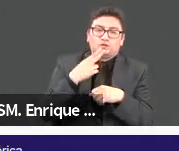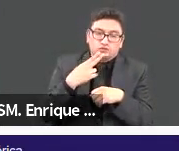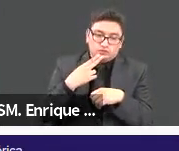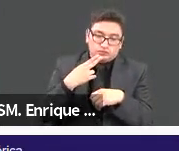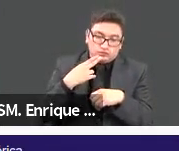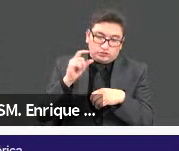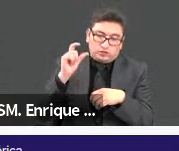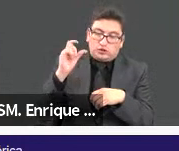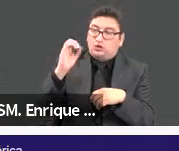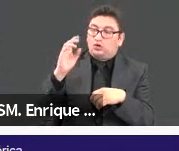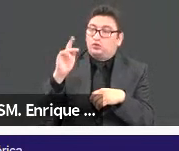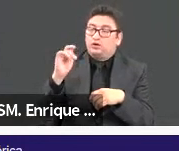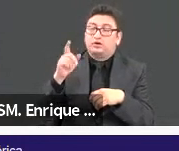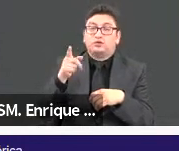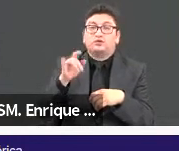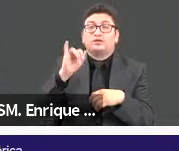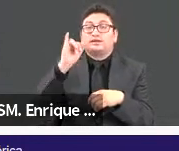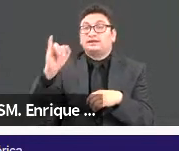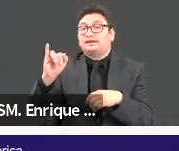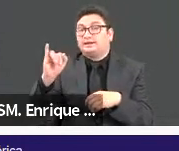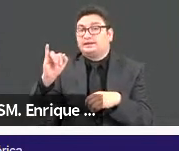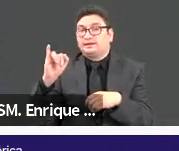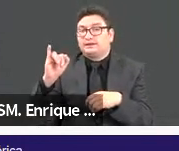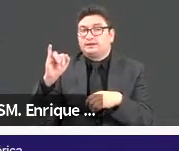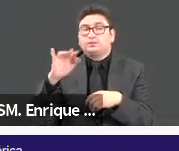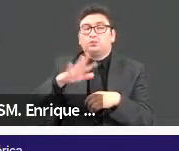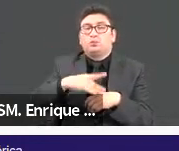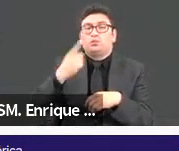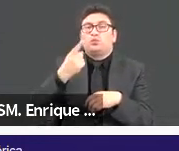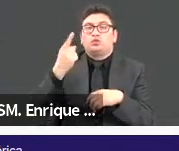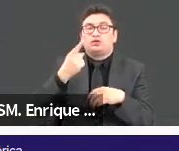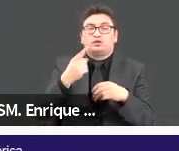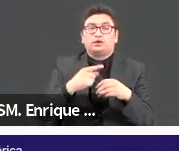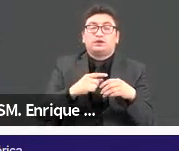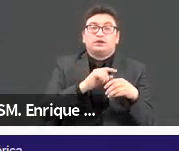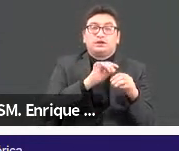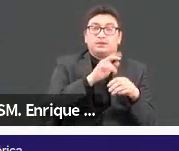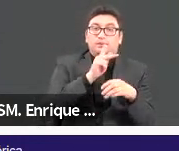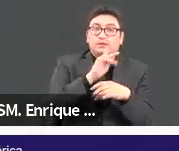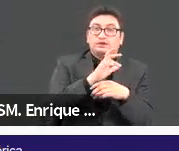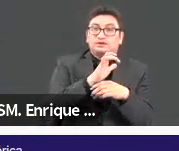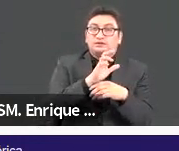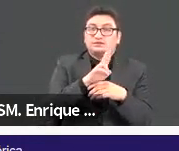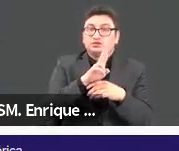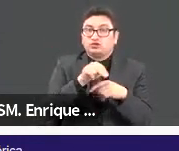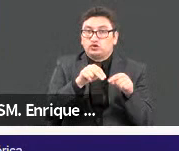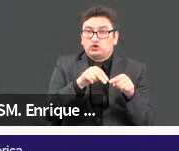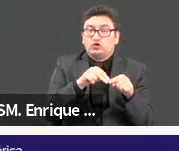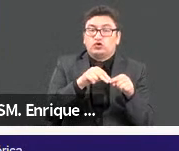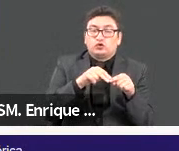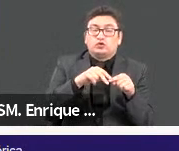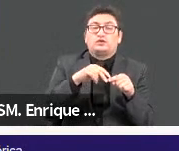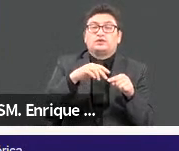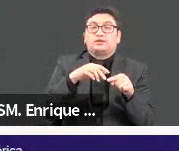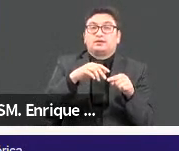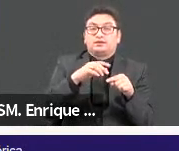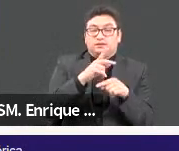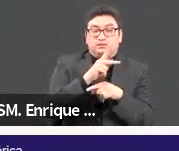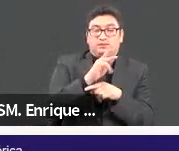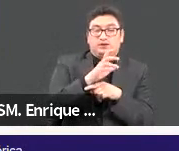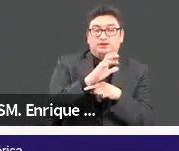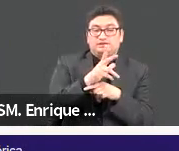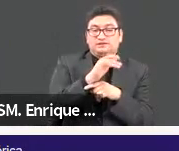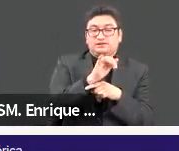voy a usar el operador lógico y porque le estoy agregando otra condicionante. Quiero que todas las tesis tengan prescri